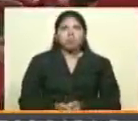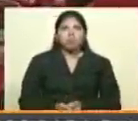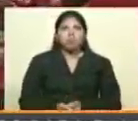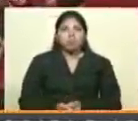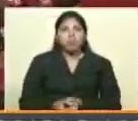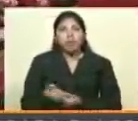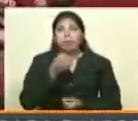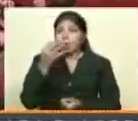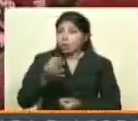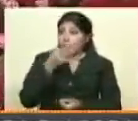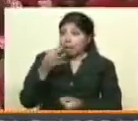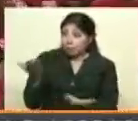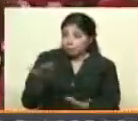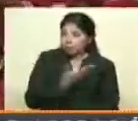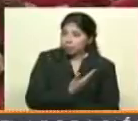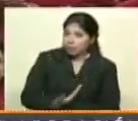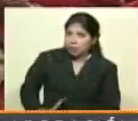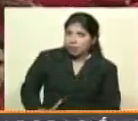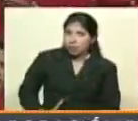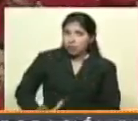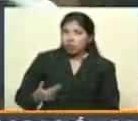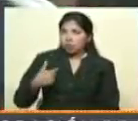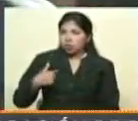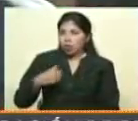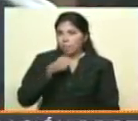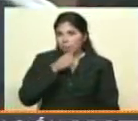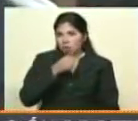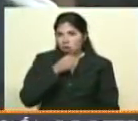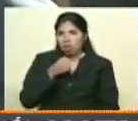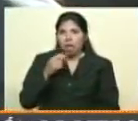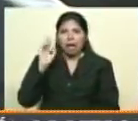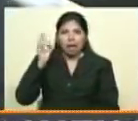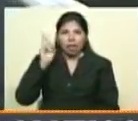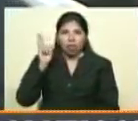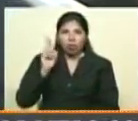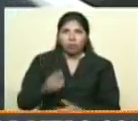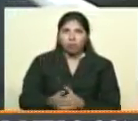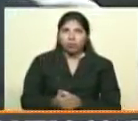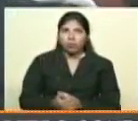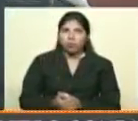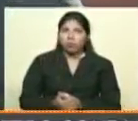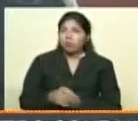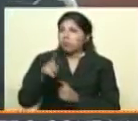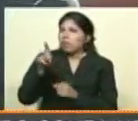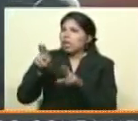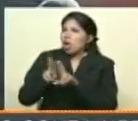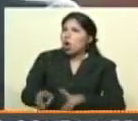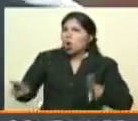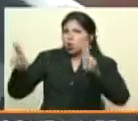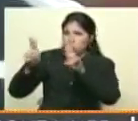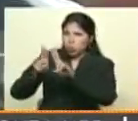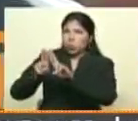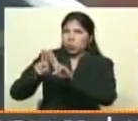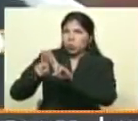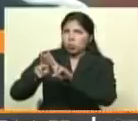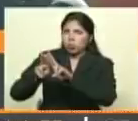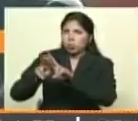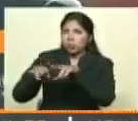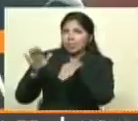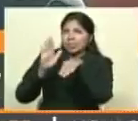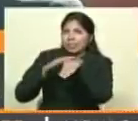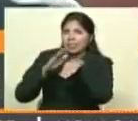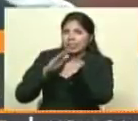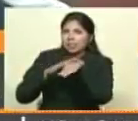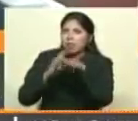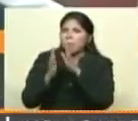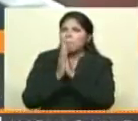Buenas tardes, presidente. Luis Carlos Parada, de Unión Radio, quería preguntarle lo siguiente. La Organización de las Naciones Unidas solicita entrar a Venezuela, así lo